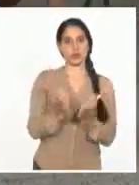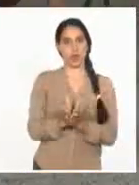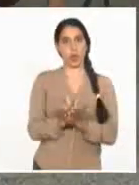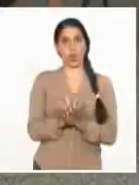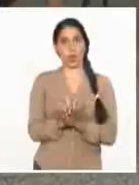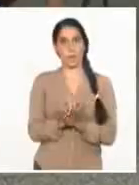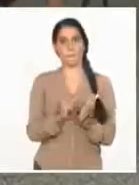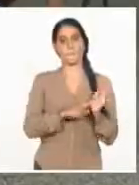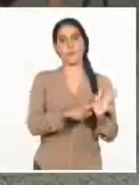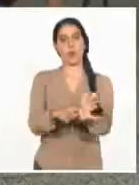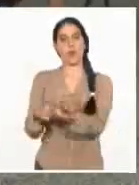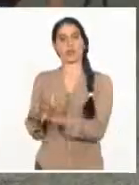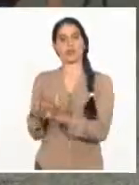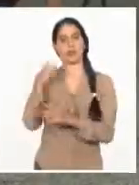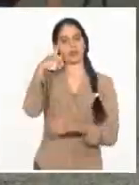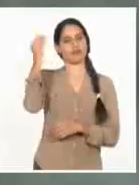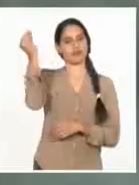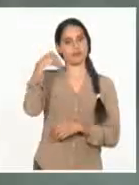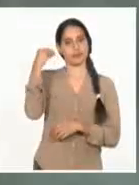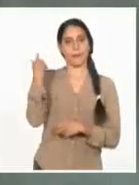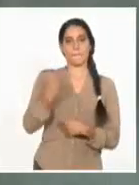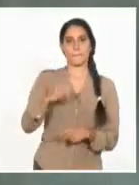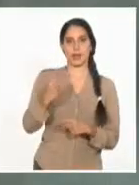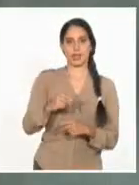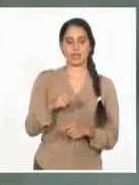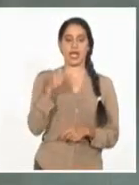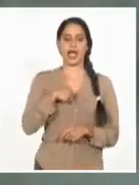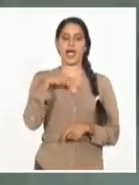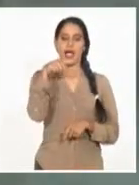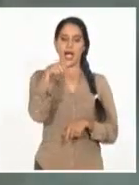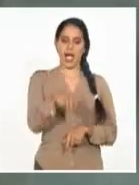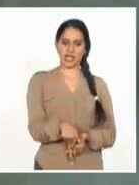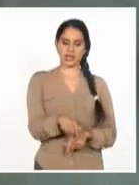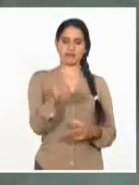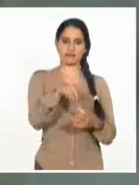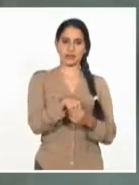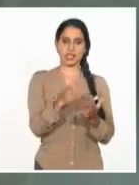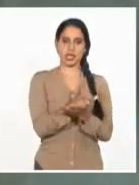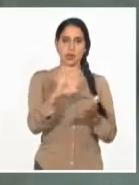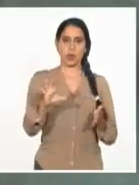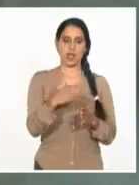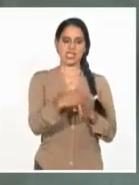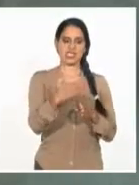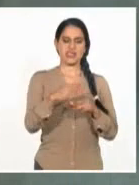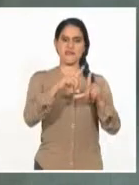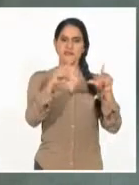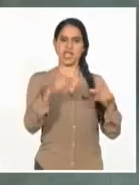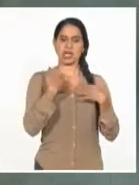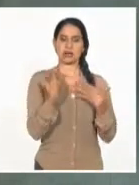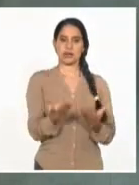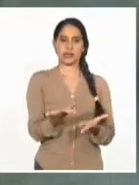interpretativas con acierto. Estar aquí significa responsabilidad, significa